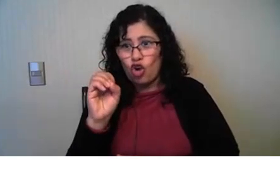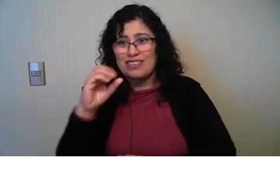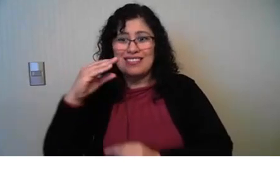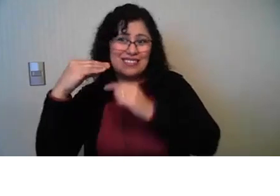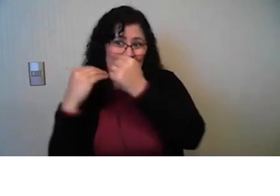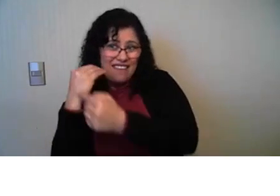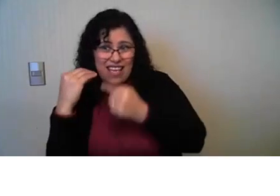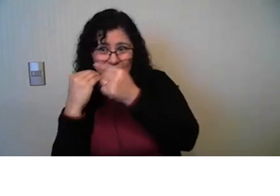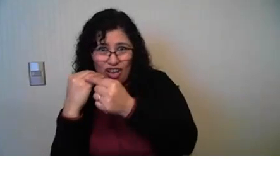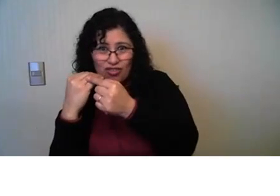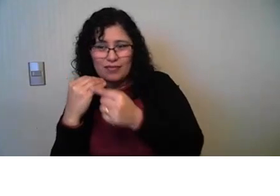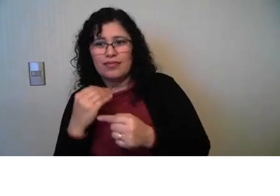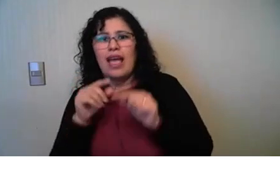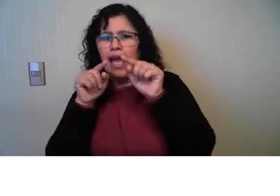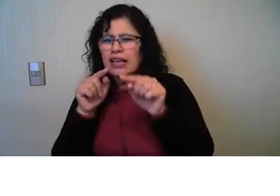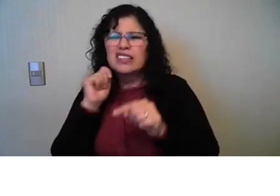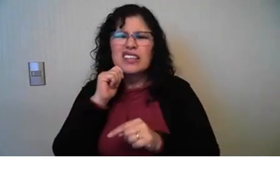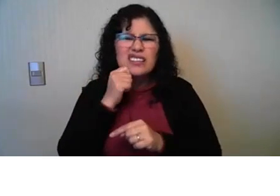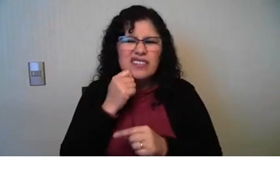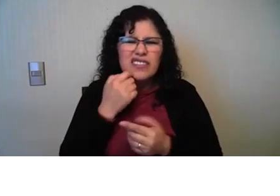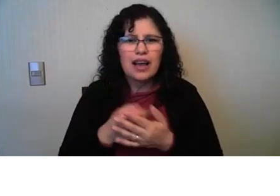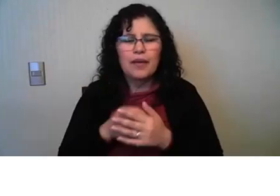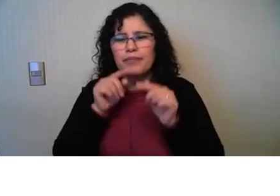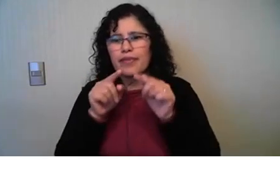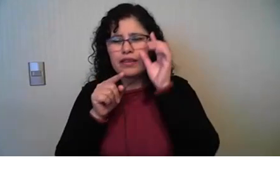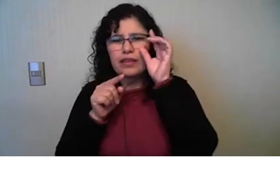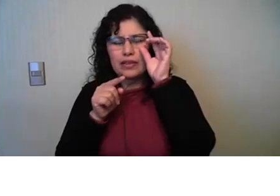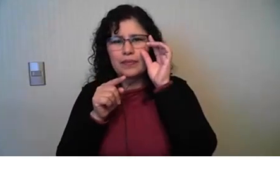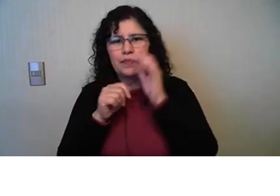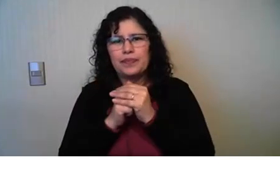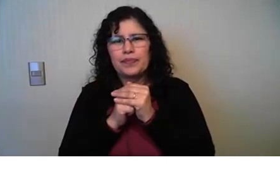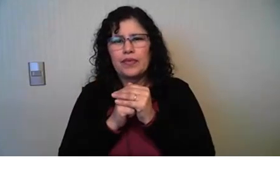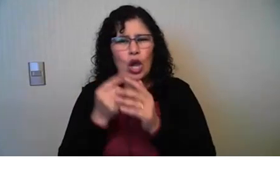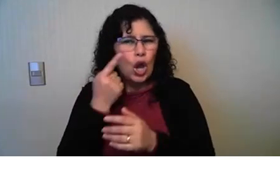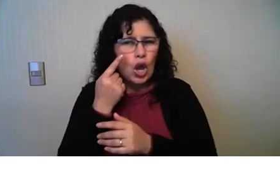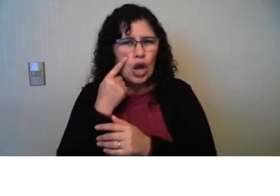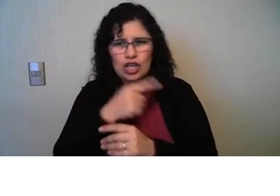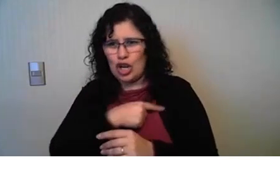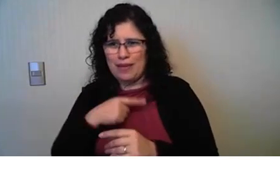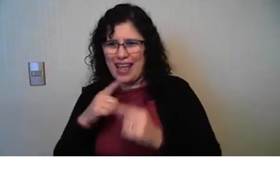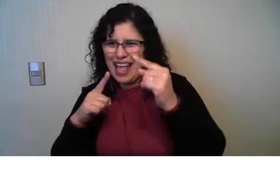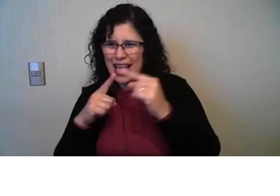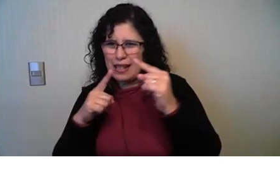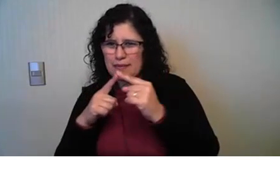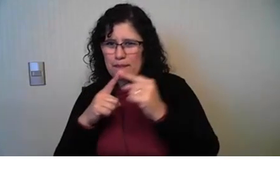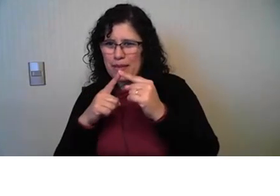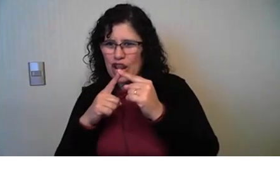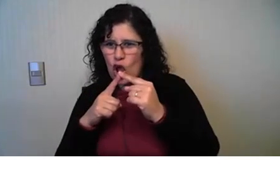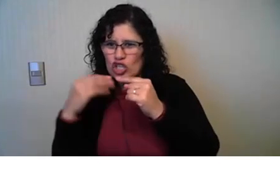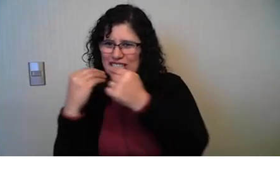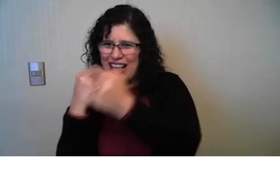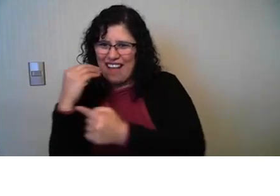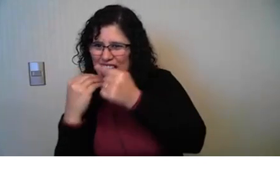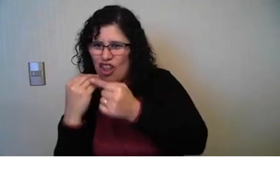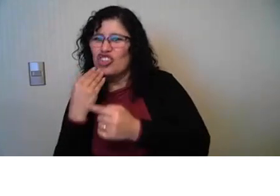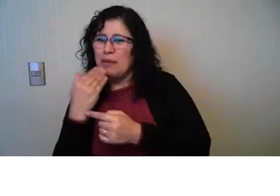entender que el paleocerebelo tiene o conocido como espinocerebelo porque se relaciona con la médula espinal,